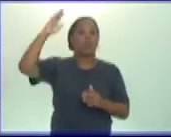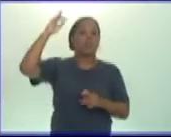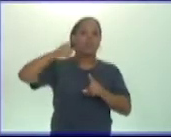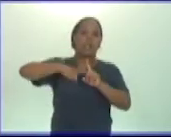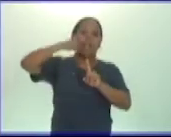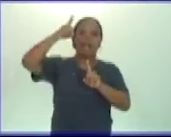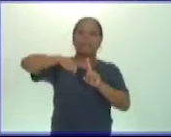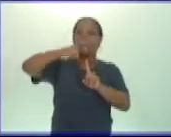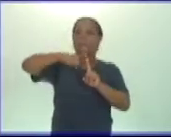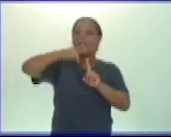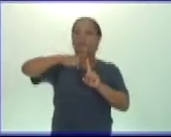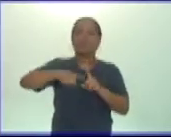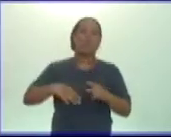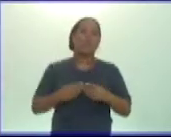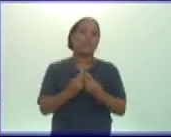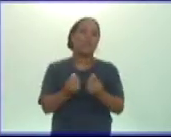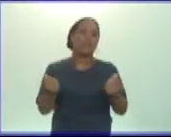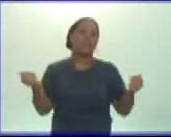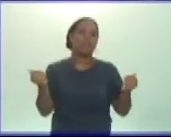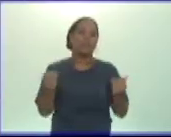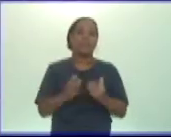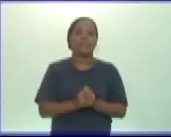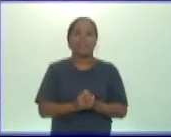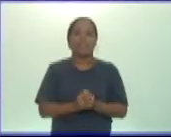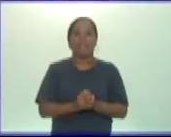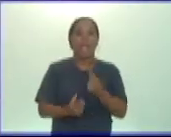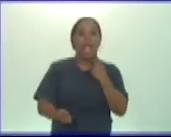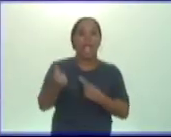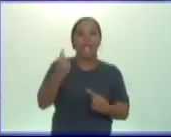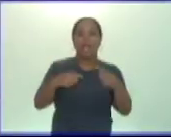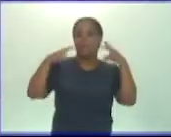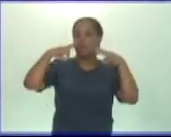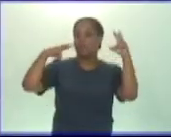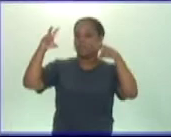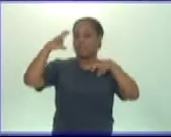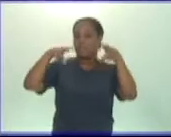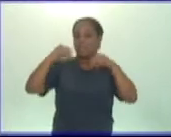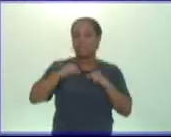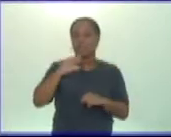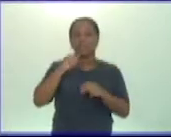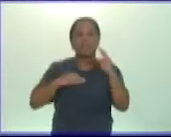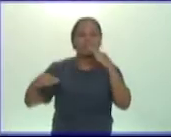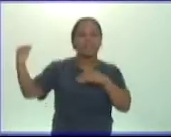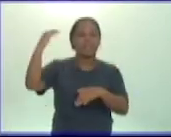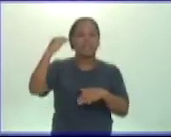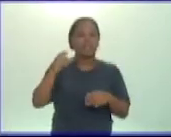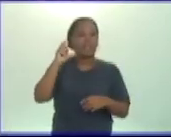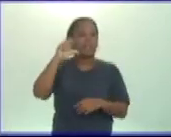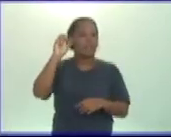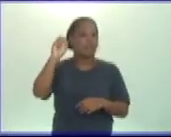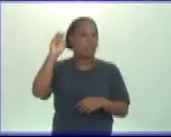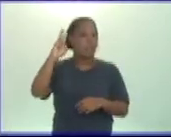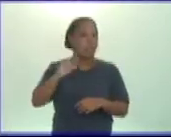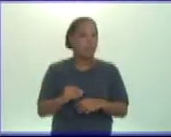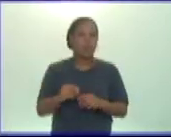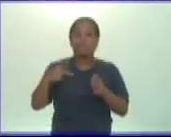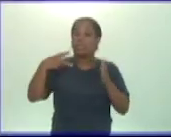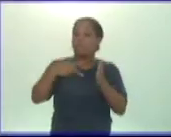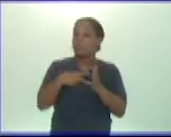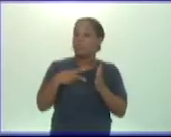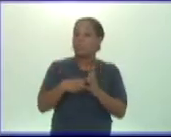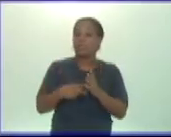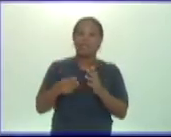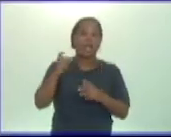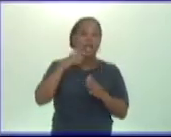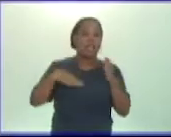temperatura de la superficie terrestre. Algunos científicos estiman que si el nivel de dióxido de carbono se duplica del nivel que tenía